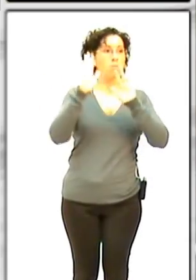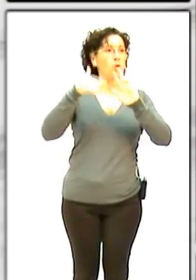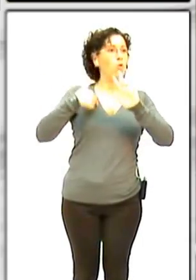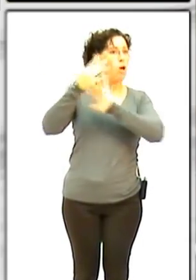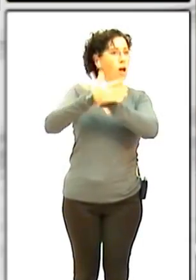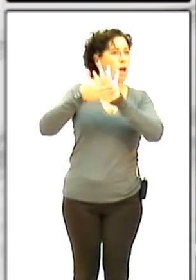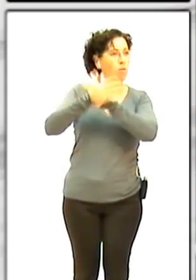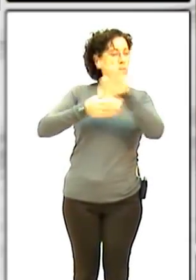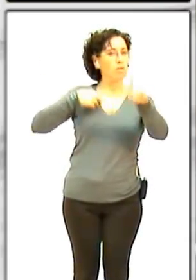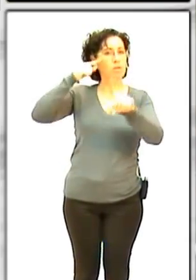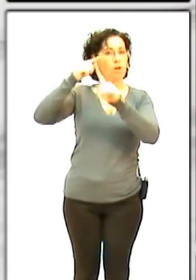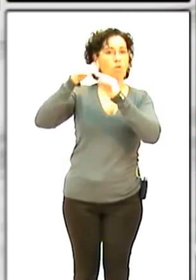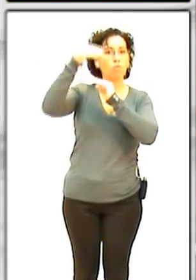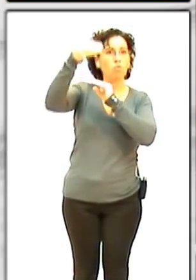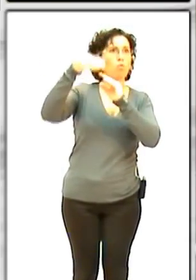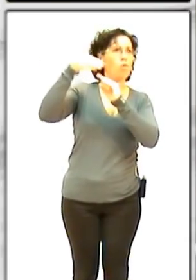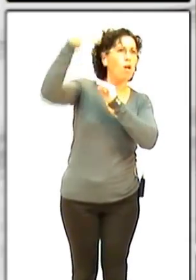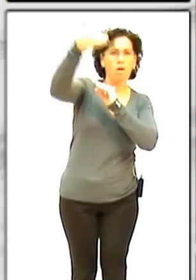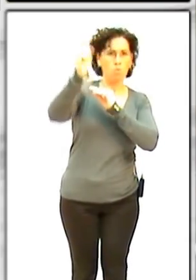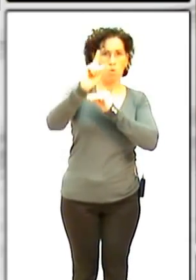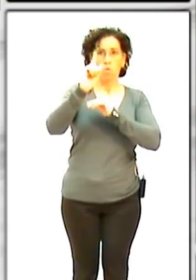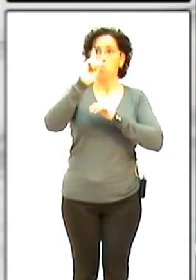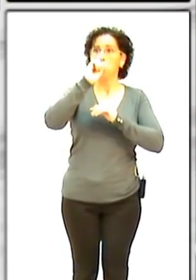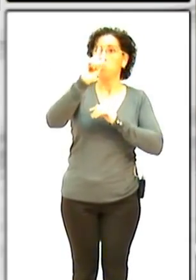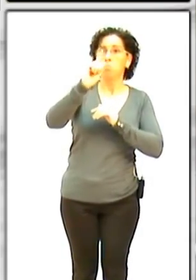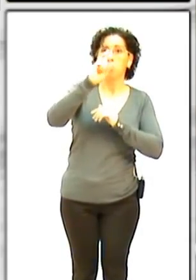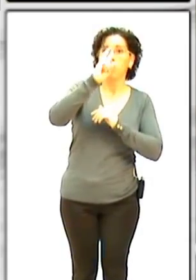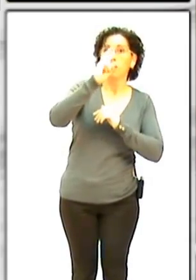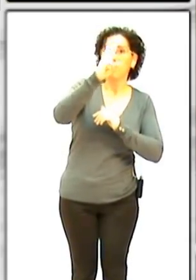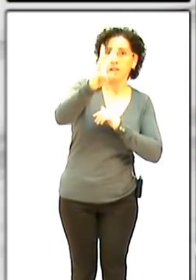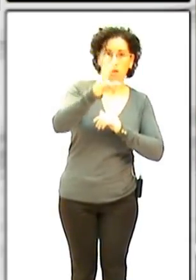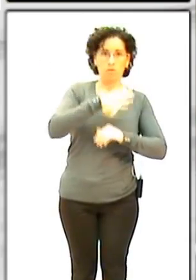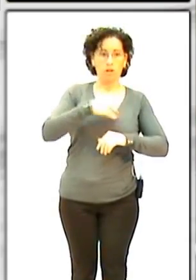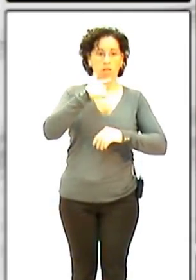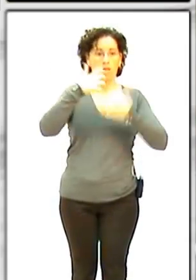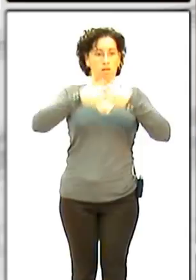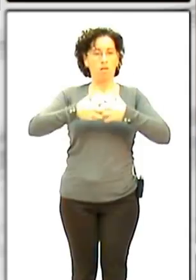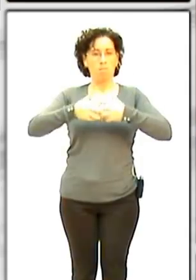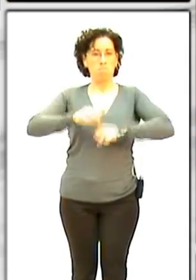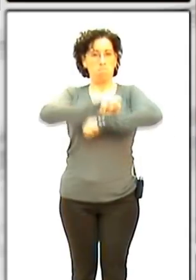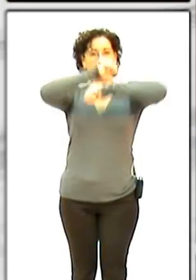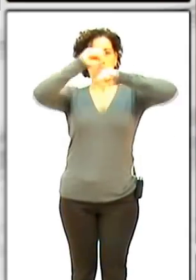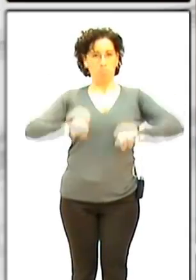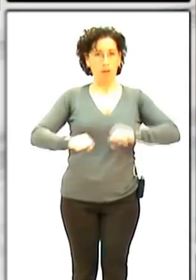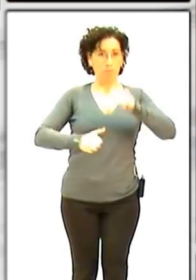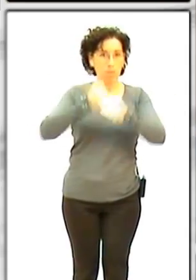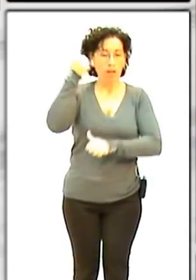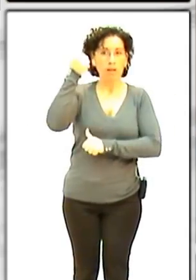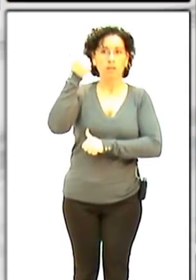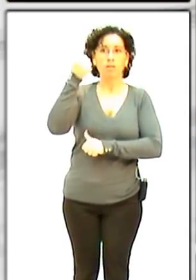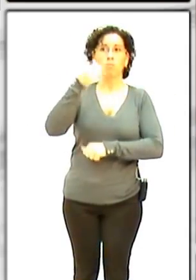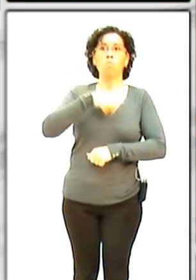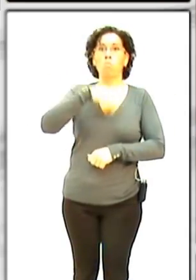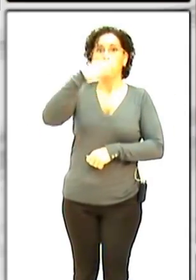de 1, 2, 3 años, cuando los dispositivos se hagan más potentes y podamos tener un